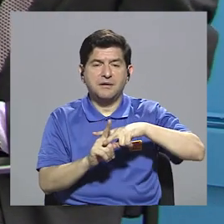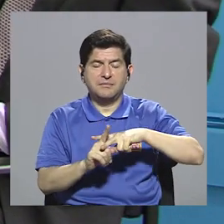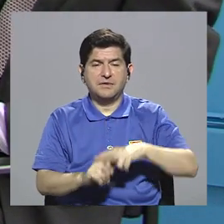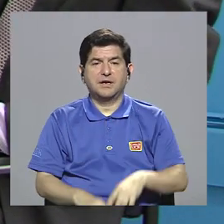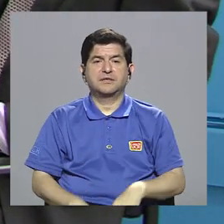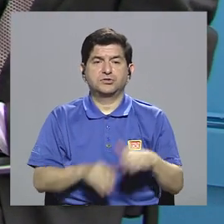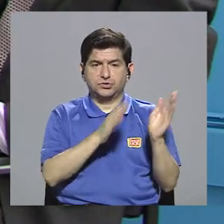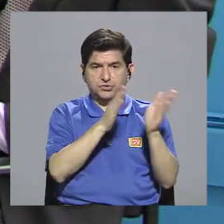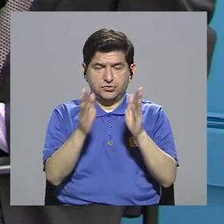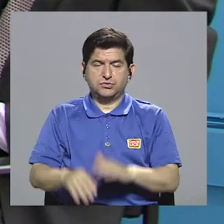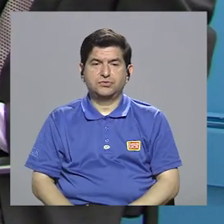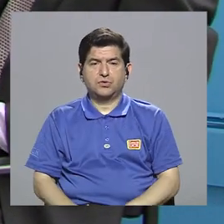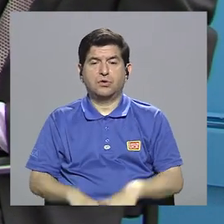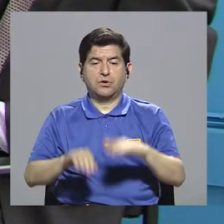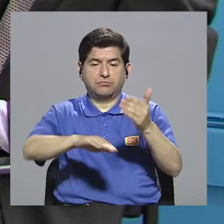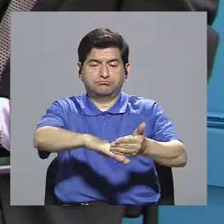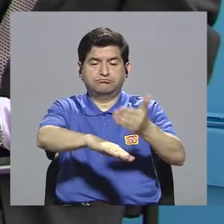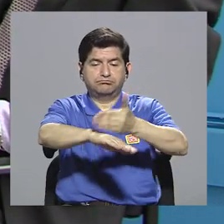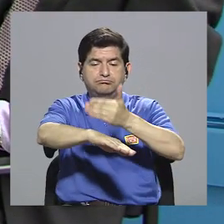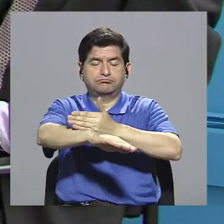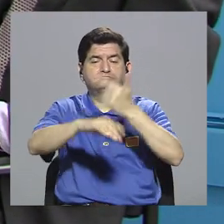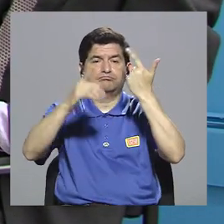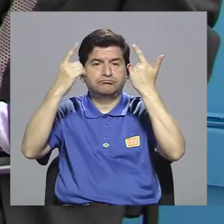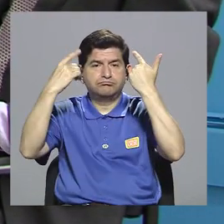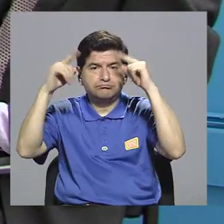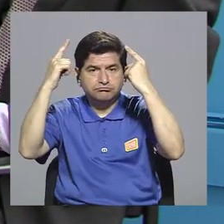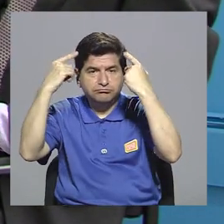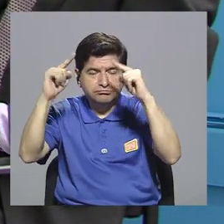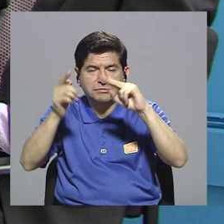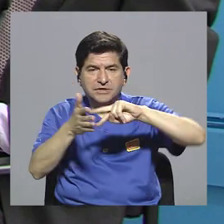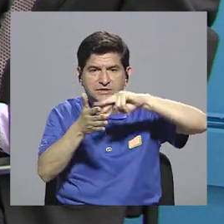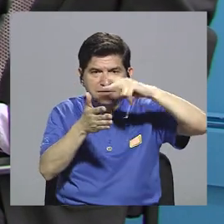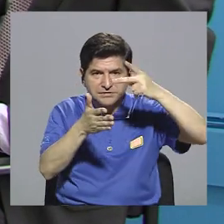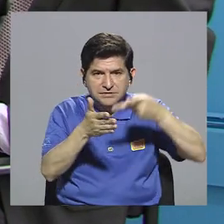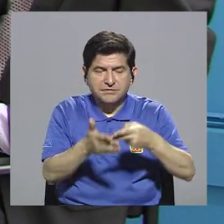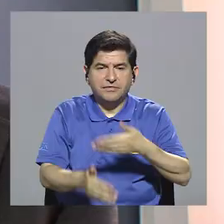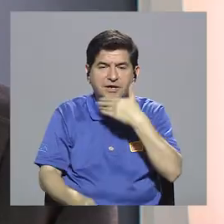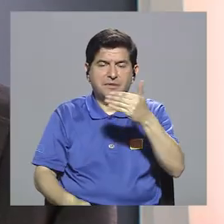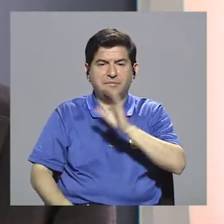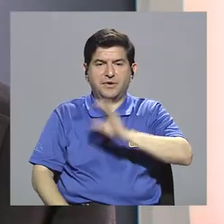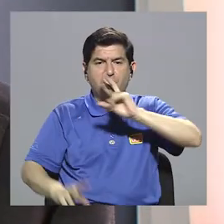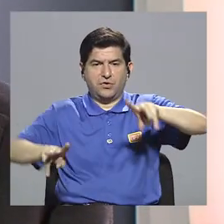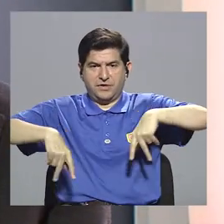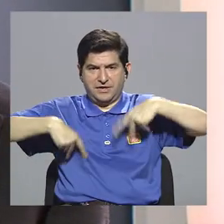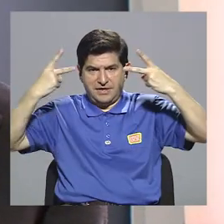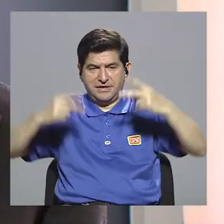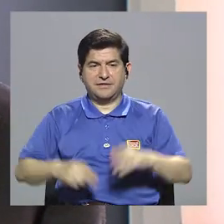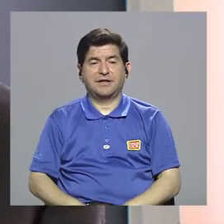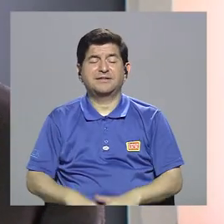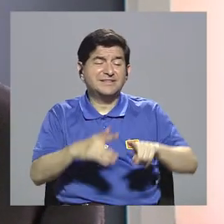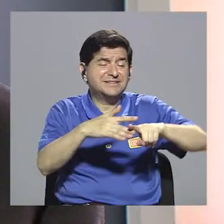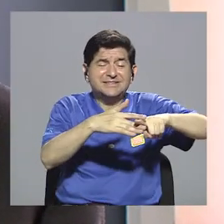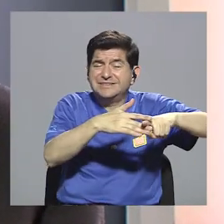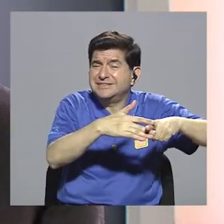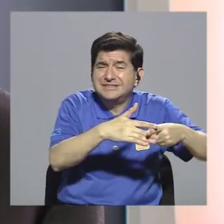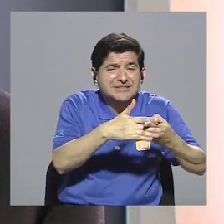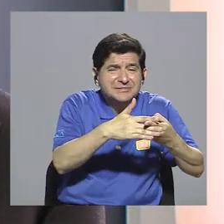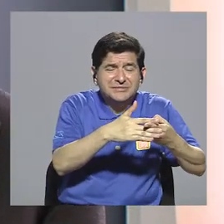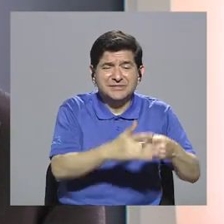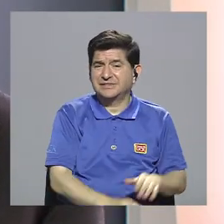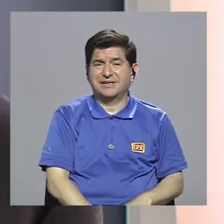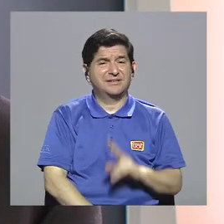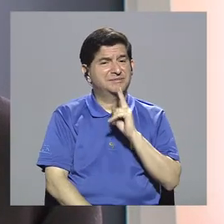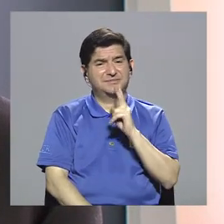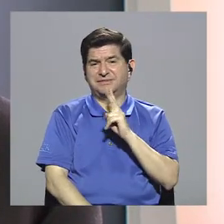efectivamente en que entonces traduzca en una mejor calidad de vida o sea estamos empezando realmente el